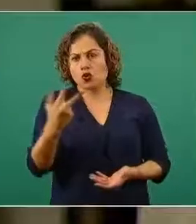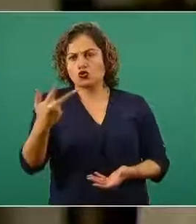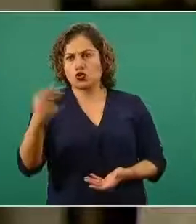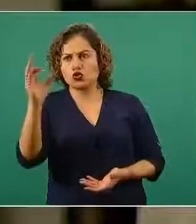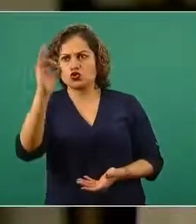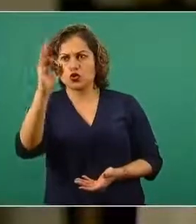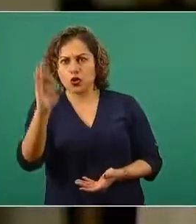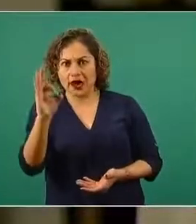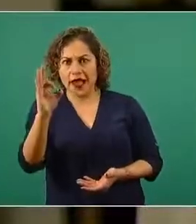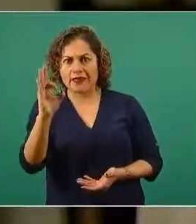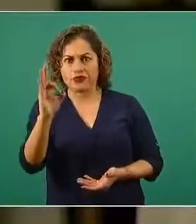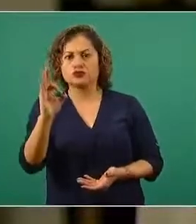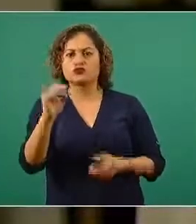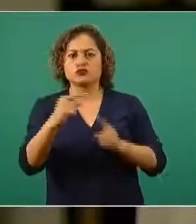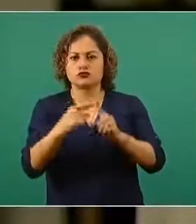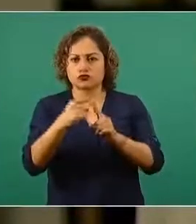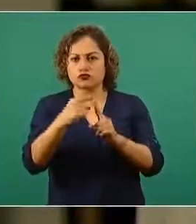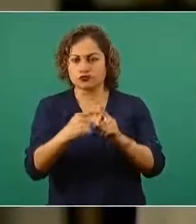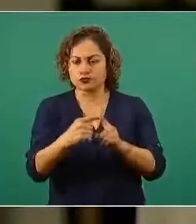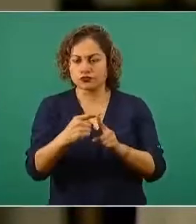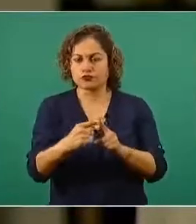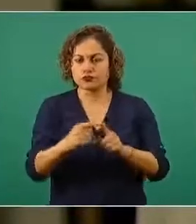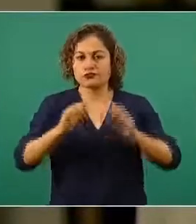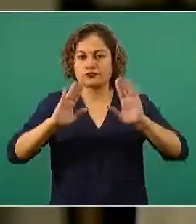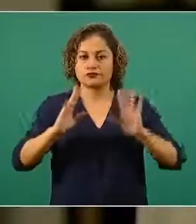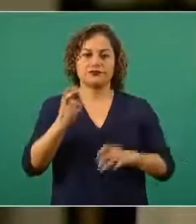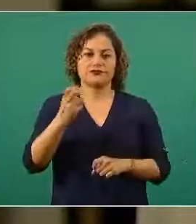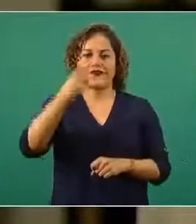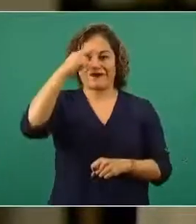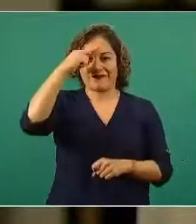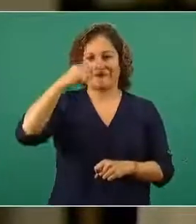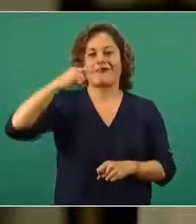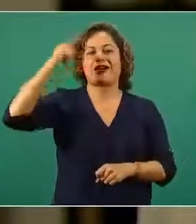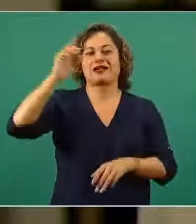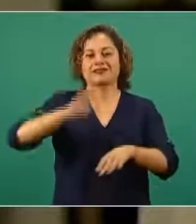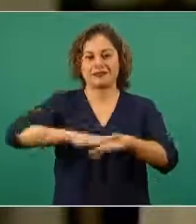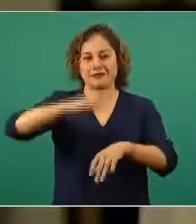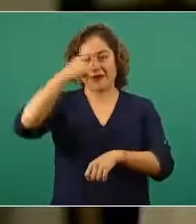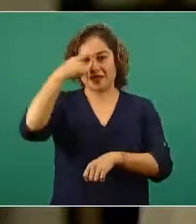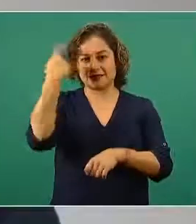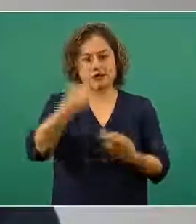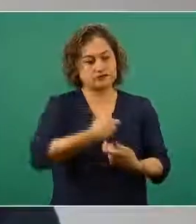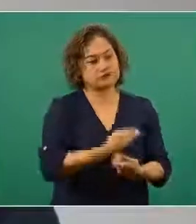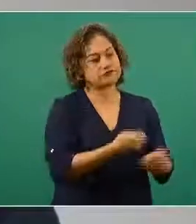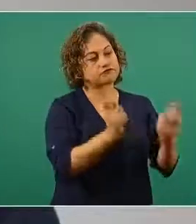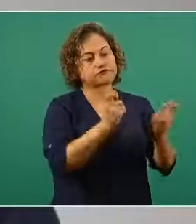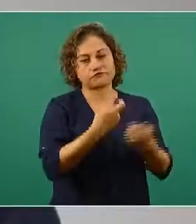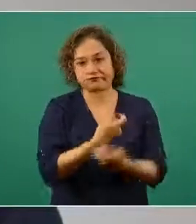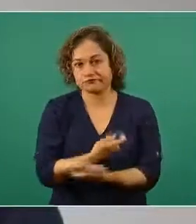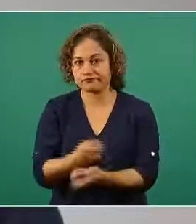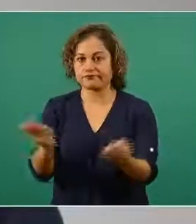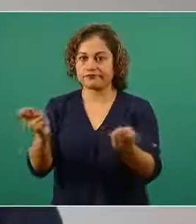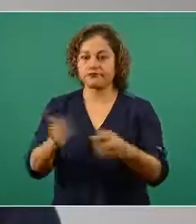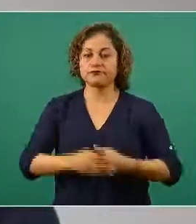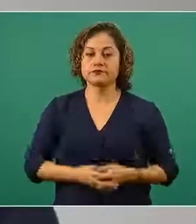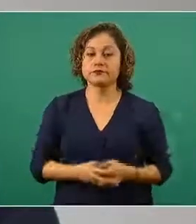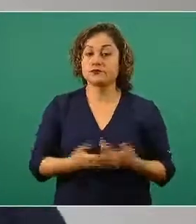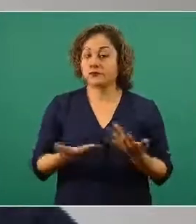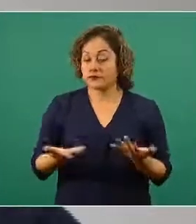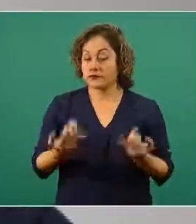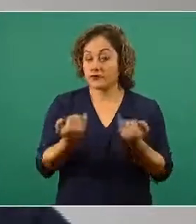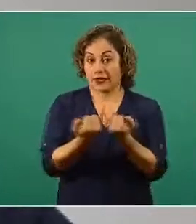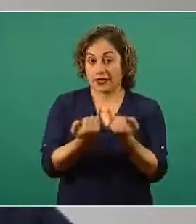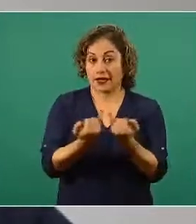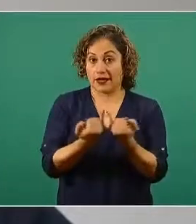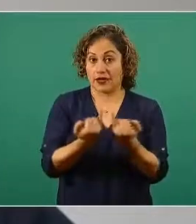cual obviamente hace que se facilite la logística de su distribución, dado y de la misma manera que lo